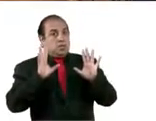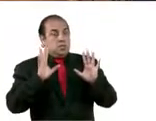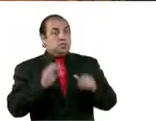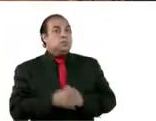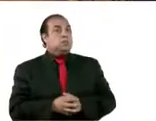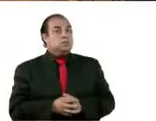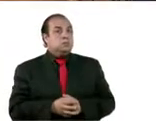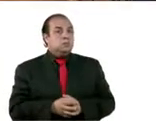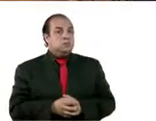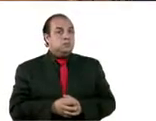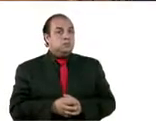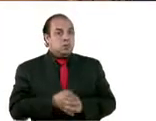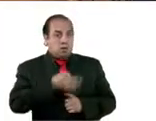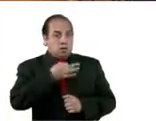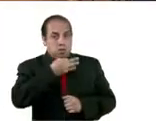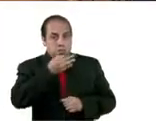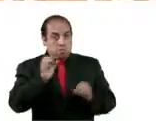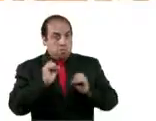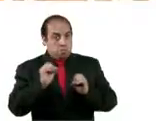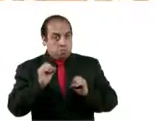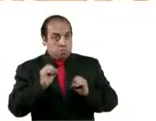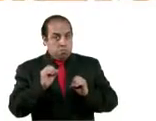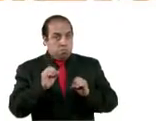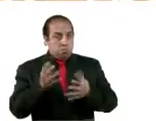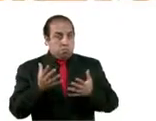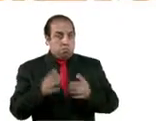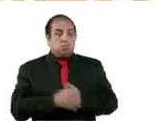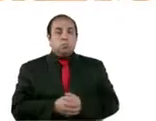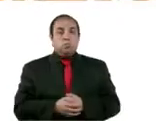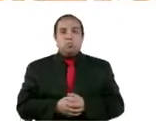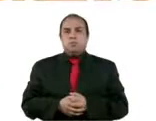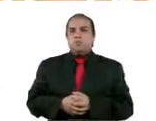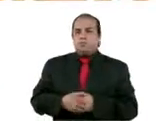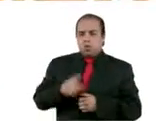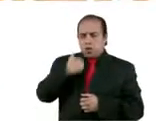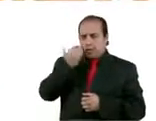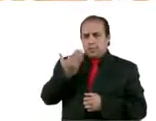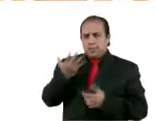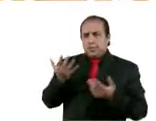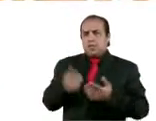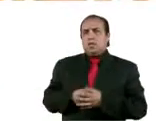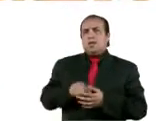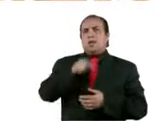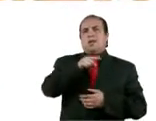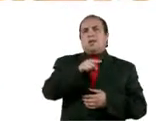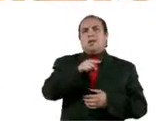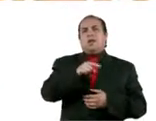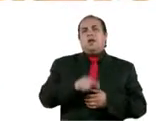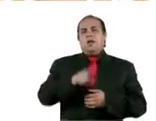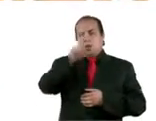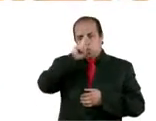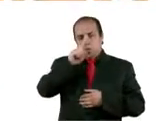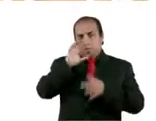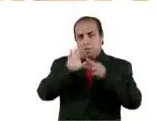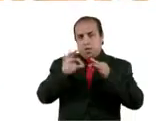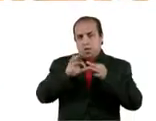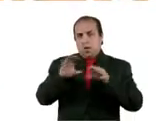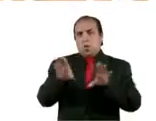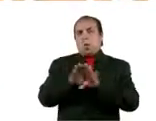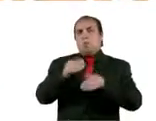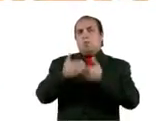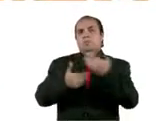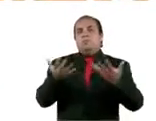de las autoridades y del Congreso de la ciudad? Yo quisiera que el consejero les platicara cómo fue todo este proceso, que lo podamos